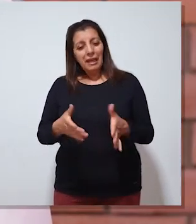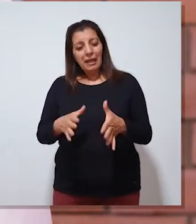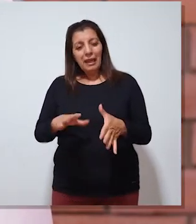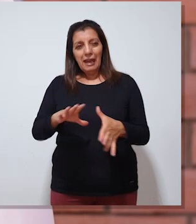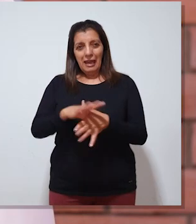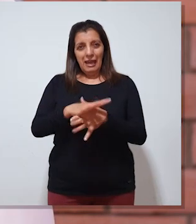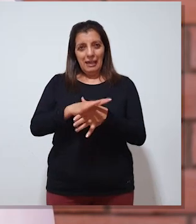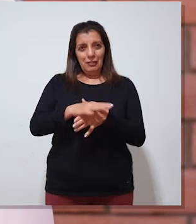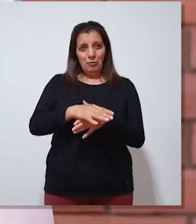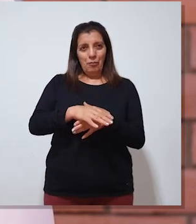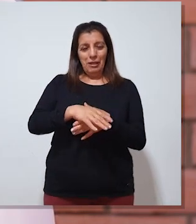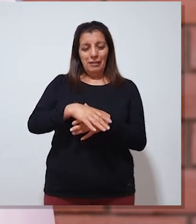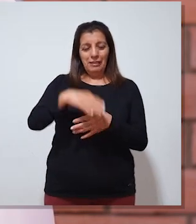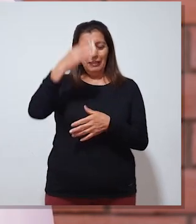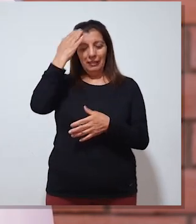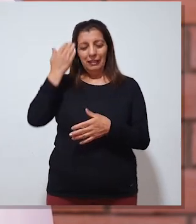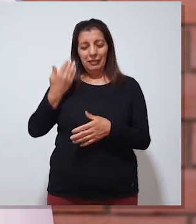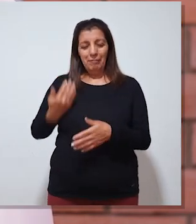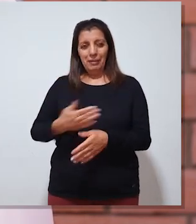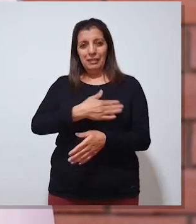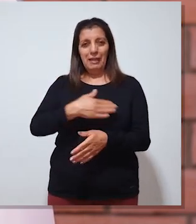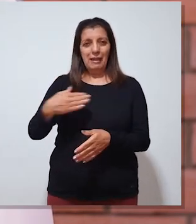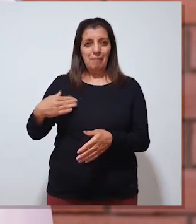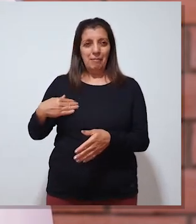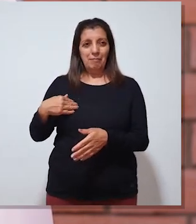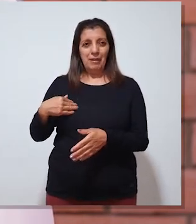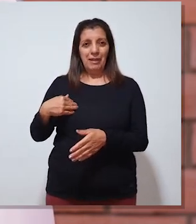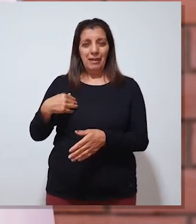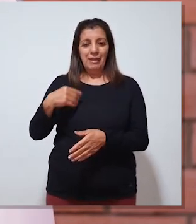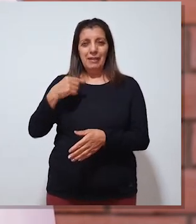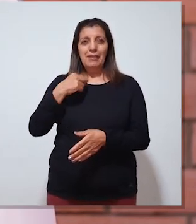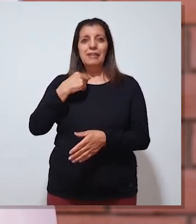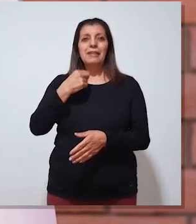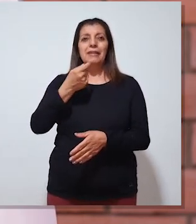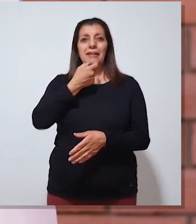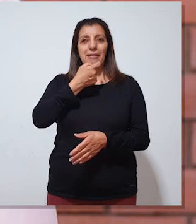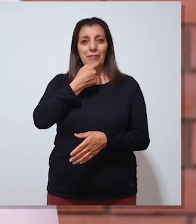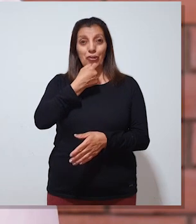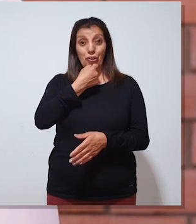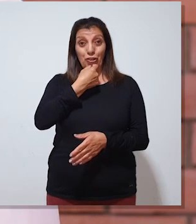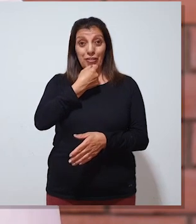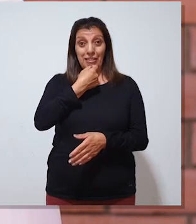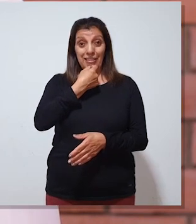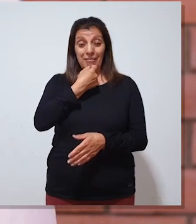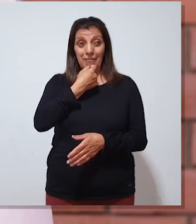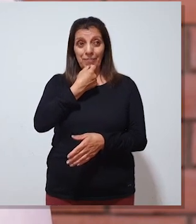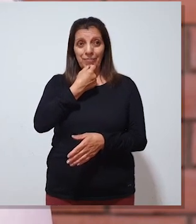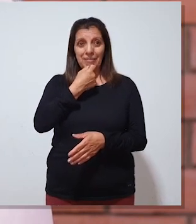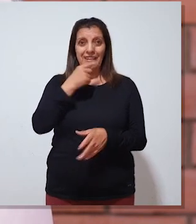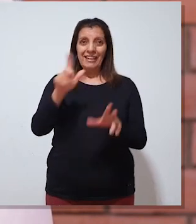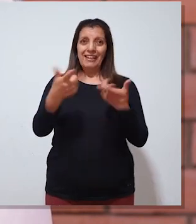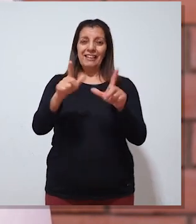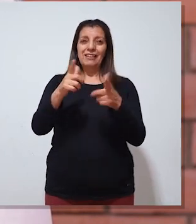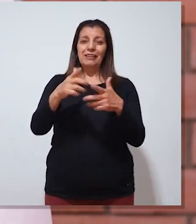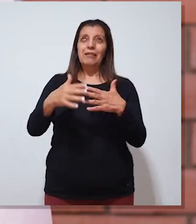nos decía Monseñor Rubiolo, yo también siento la necesidad de cantar la grandeza del Señor y proclamar